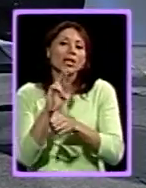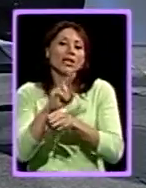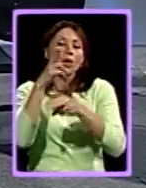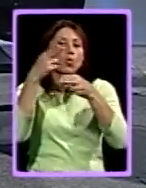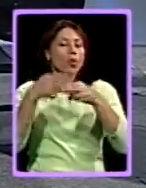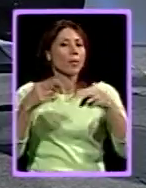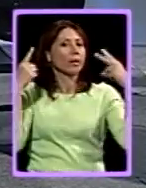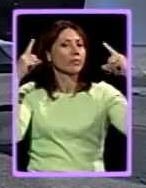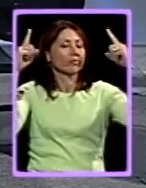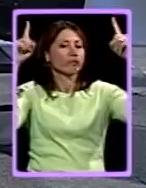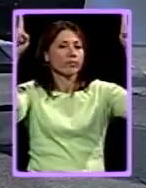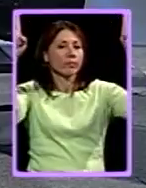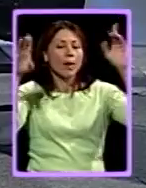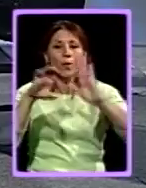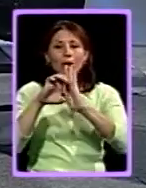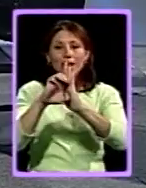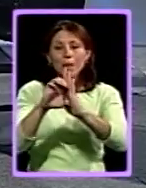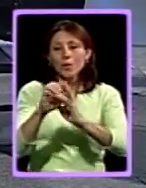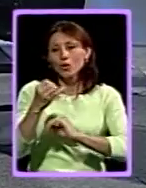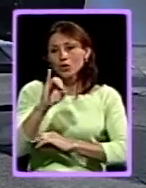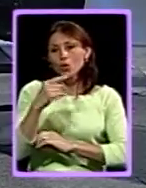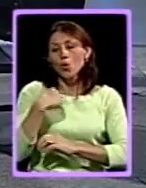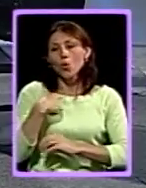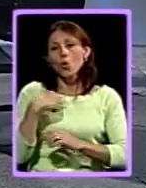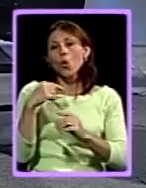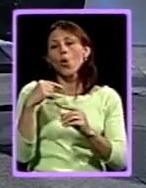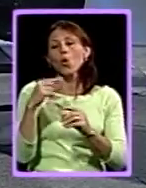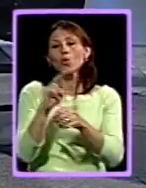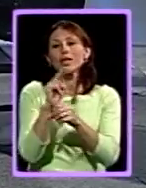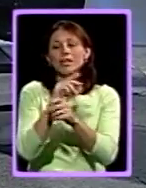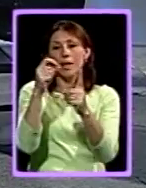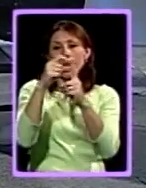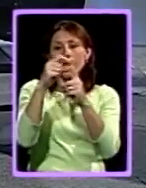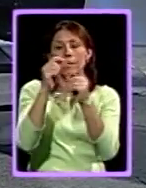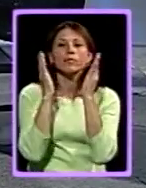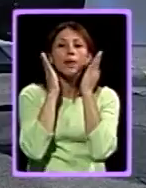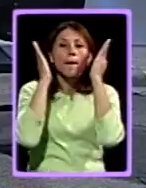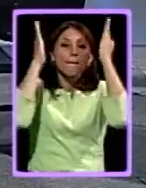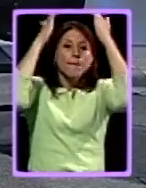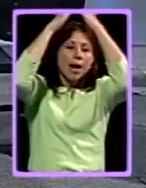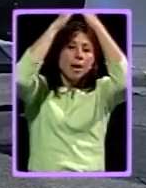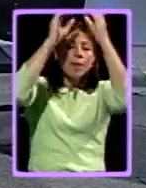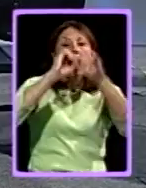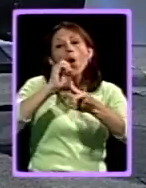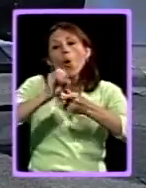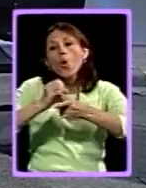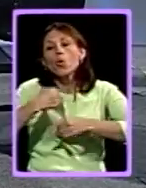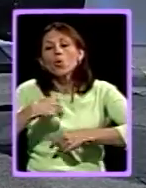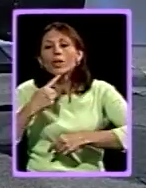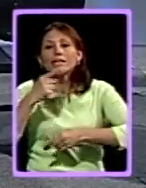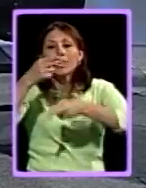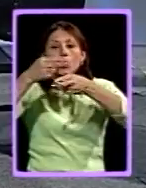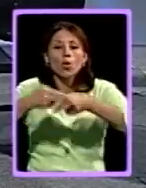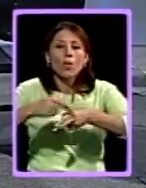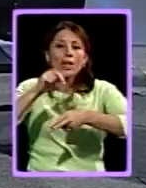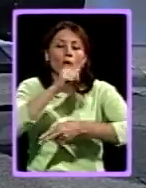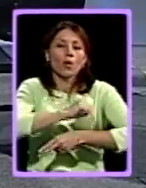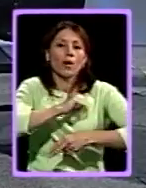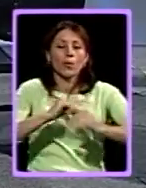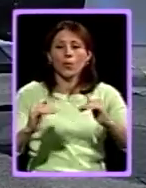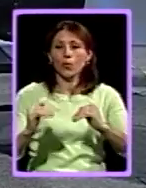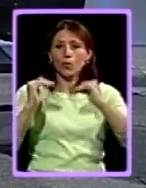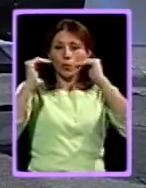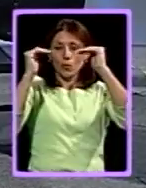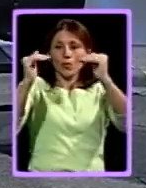utiliza el término del Papa o un rector universitario o una persona de